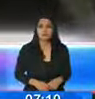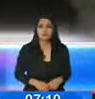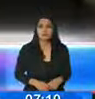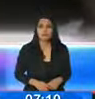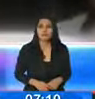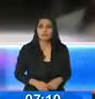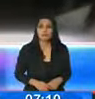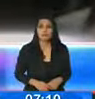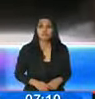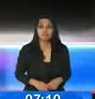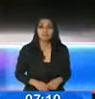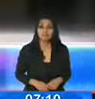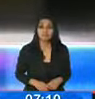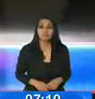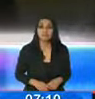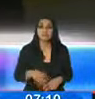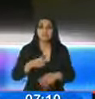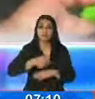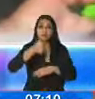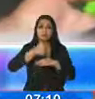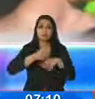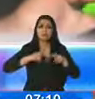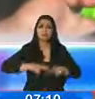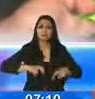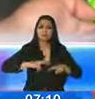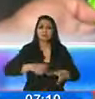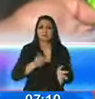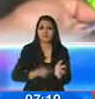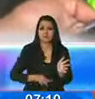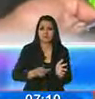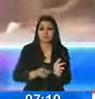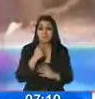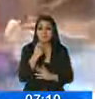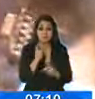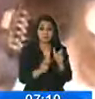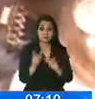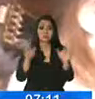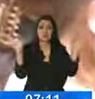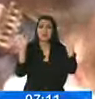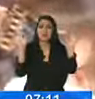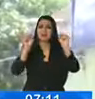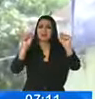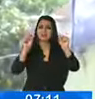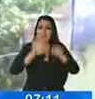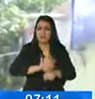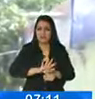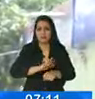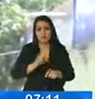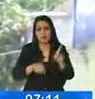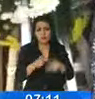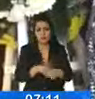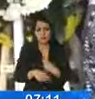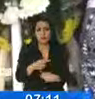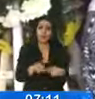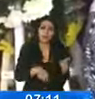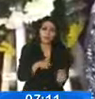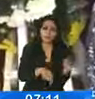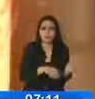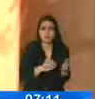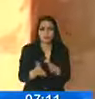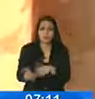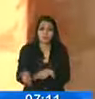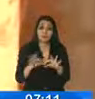El caso es investigado por las autoridades. Se ha electrocutado y hay unos heridos. Mientras que los familiares lloran a sus seres queridos en el sector